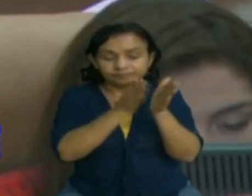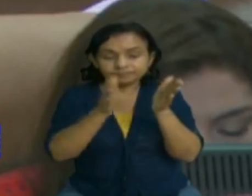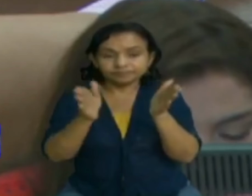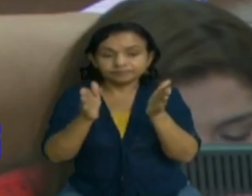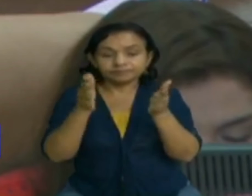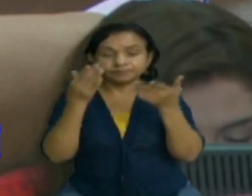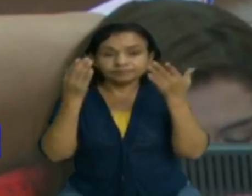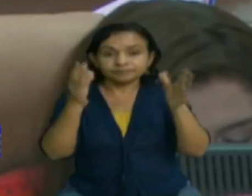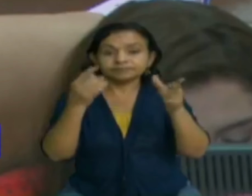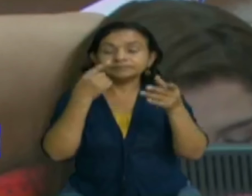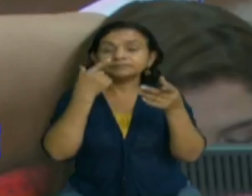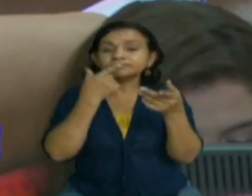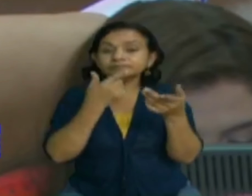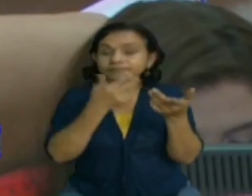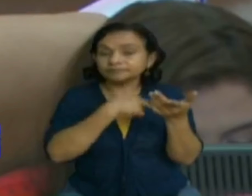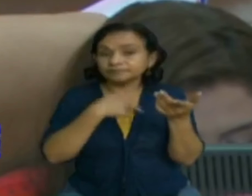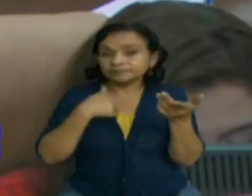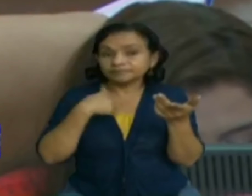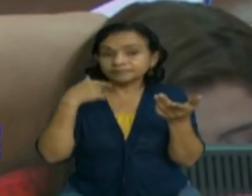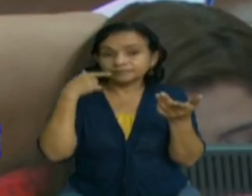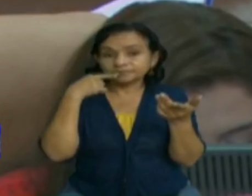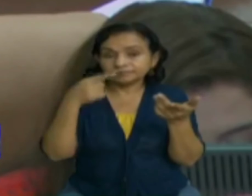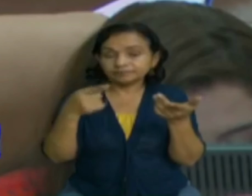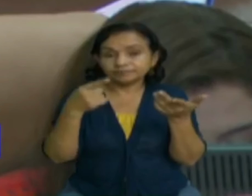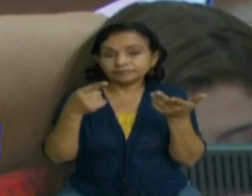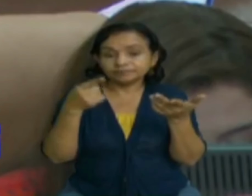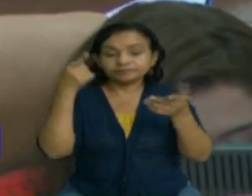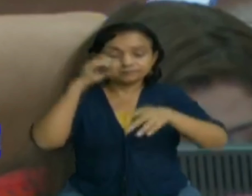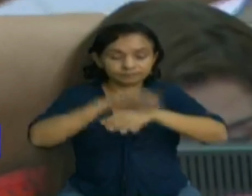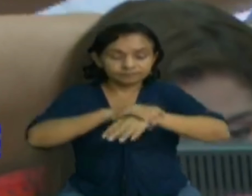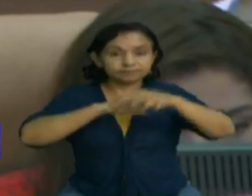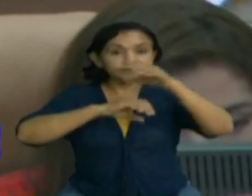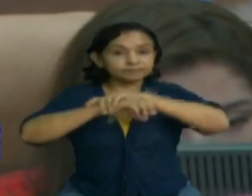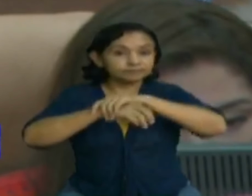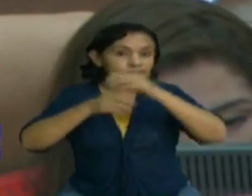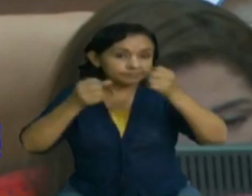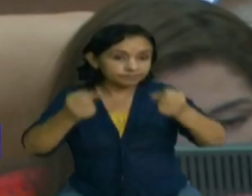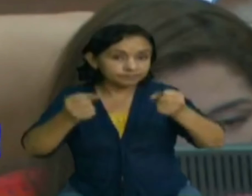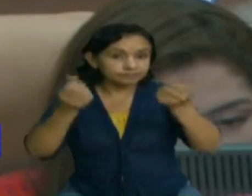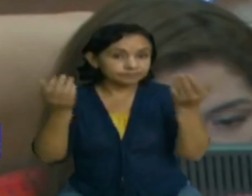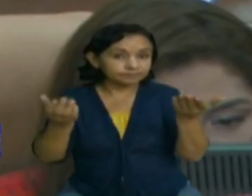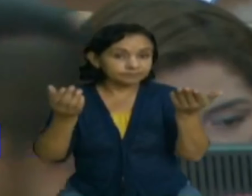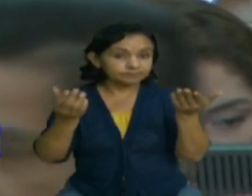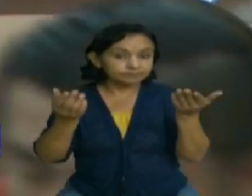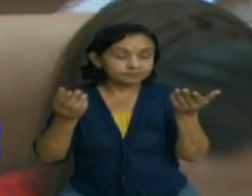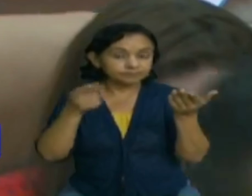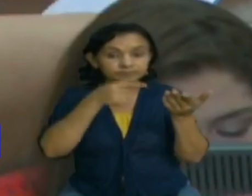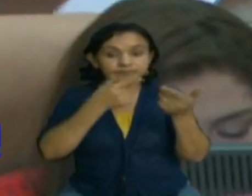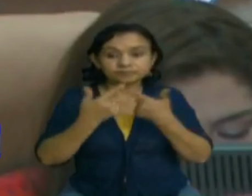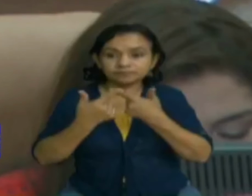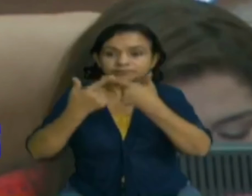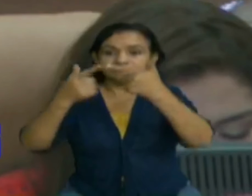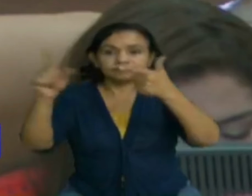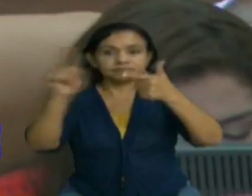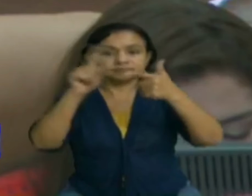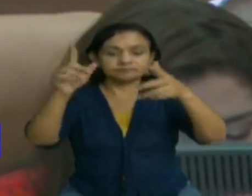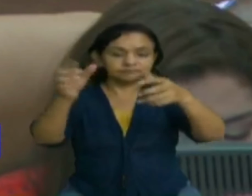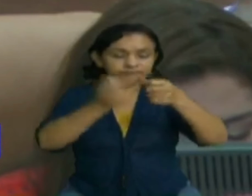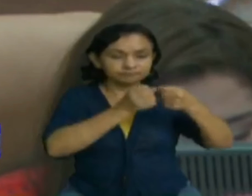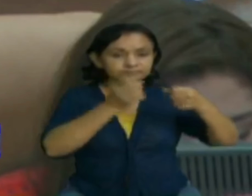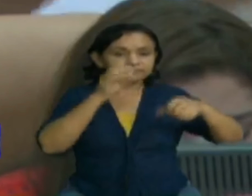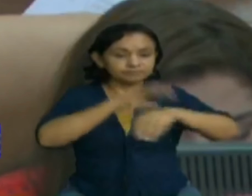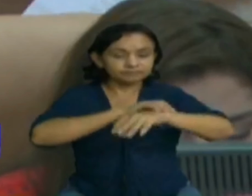fijadas para ser sometido a una detención o privación de libertad.